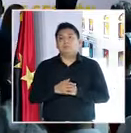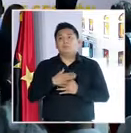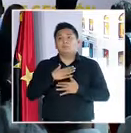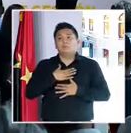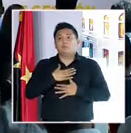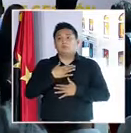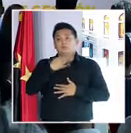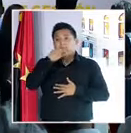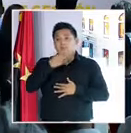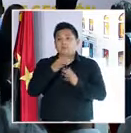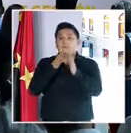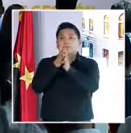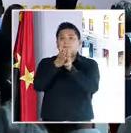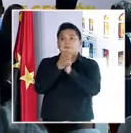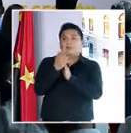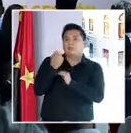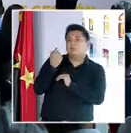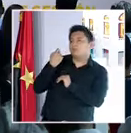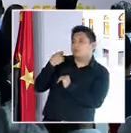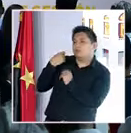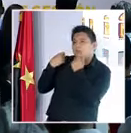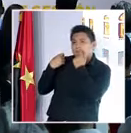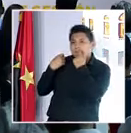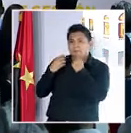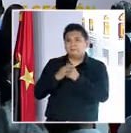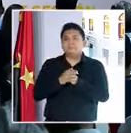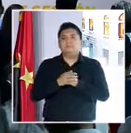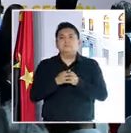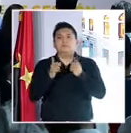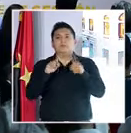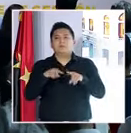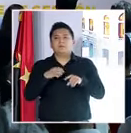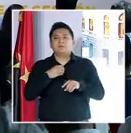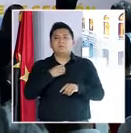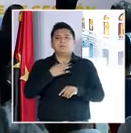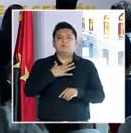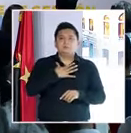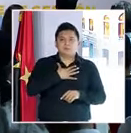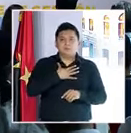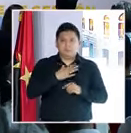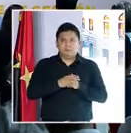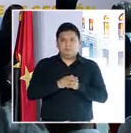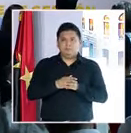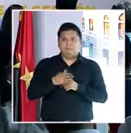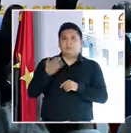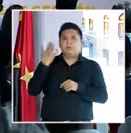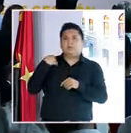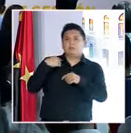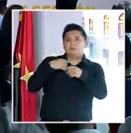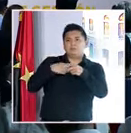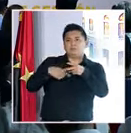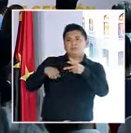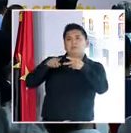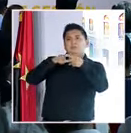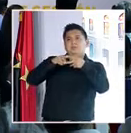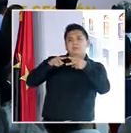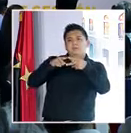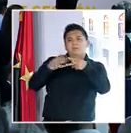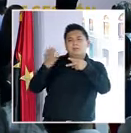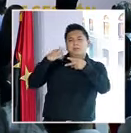mencionar que recientemente tuve la fortuna también, la semana pasada, de acompañar la